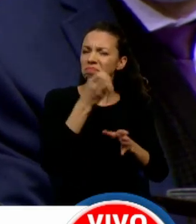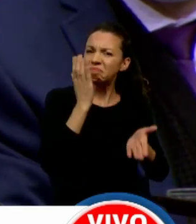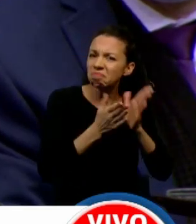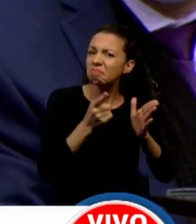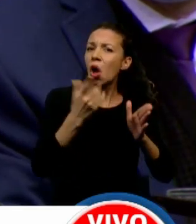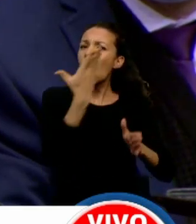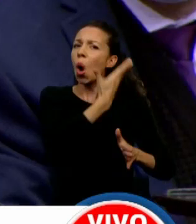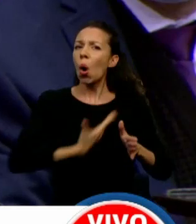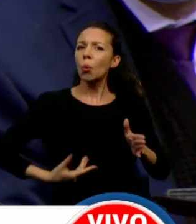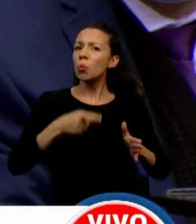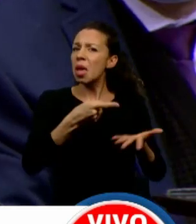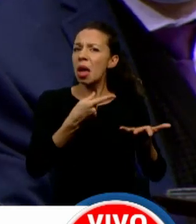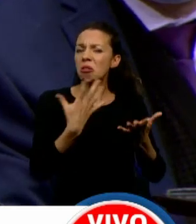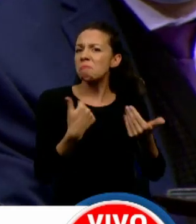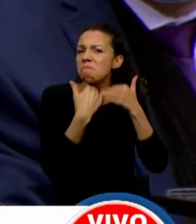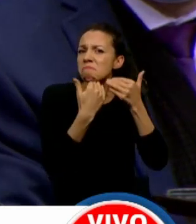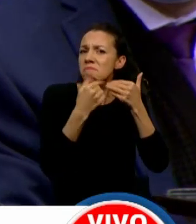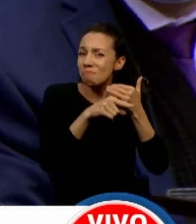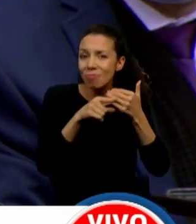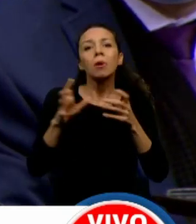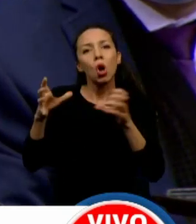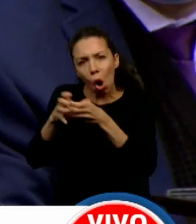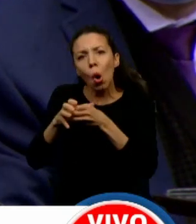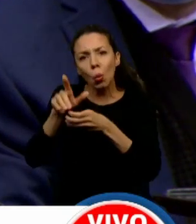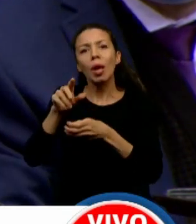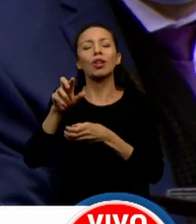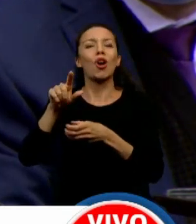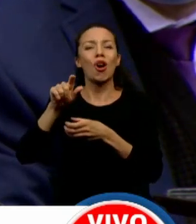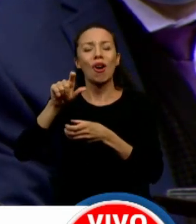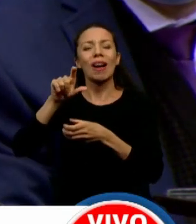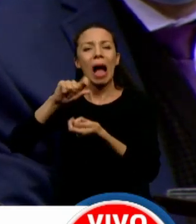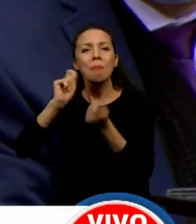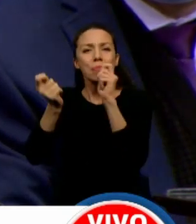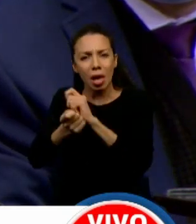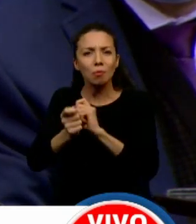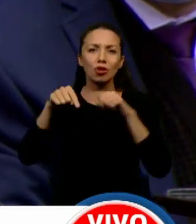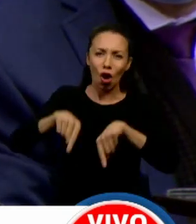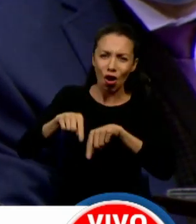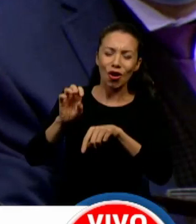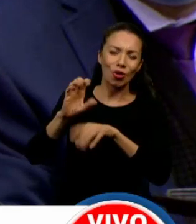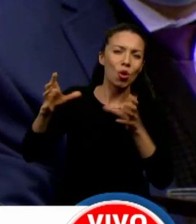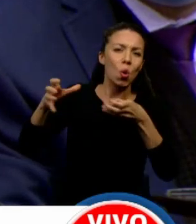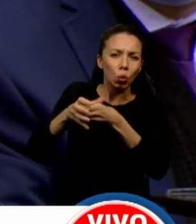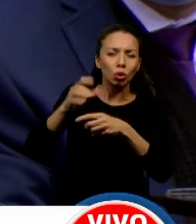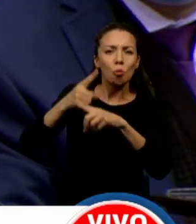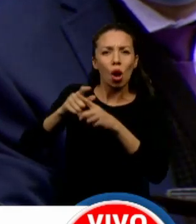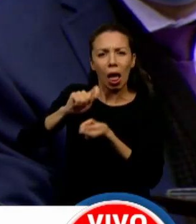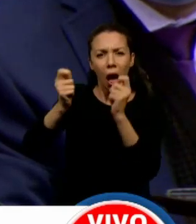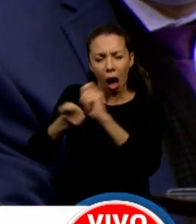que el gobierno de Cambiemos entonces y de Hoy Juntos por el Cambio nos sometió. Por eso le agradezco